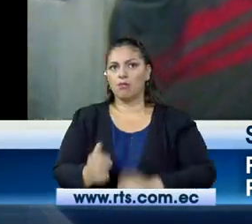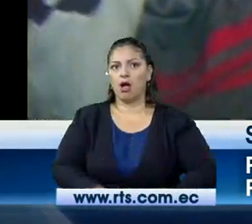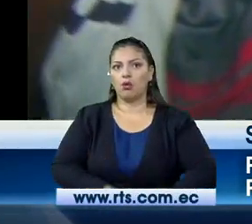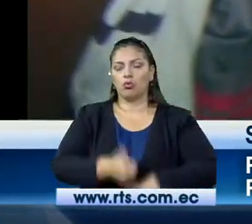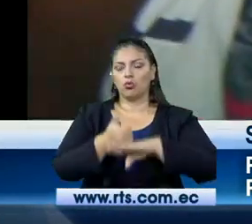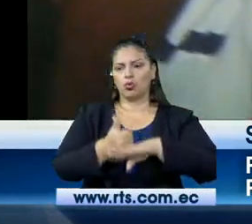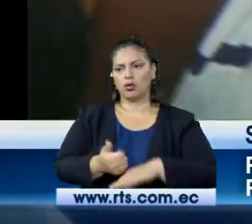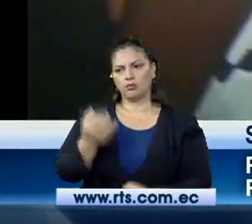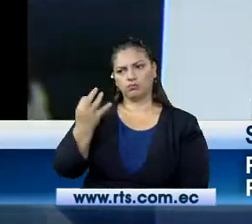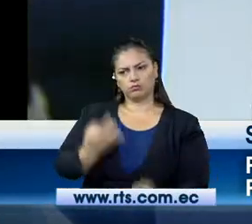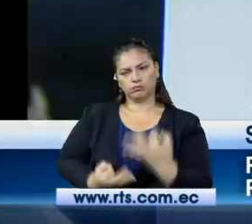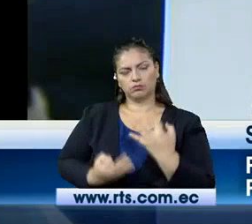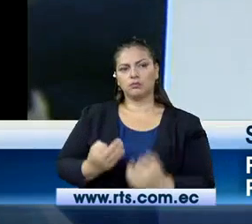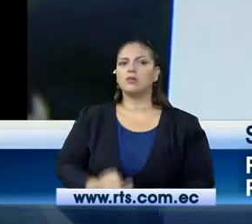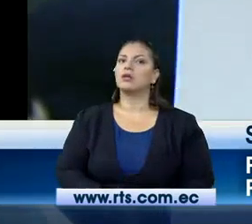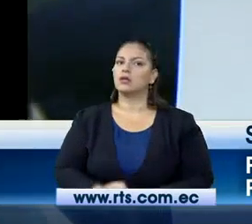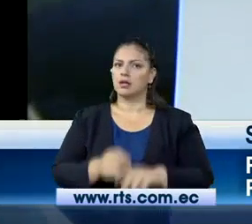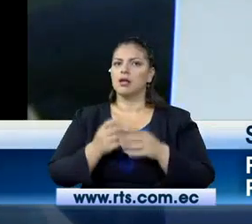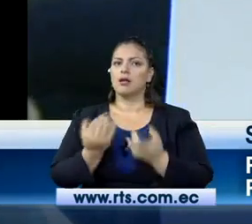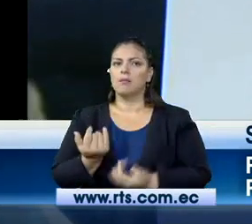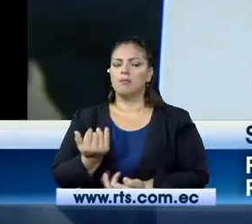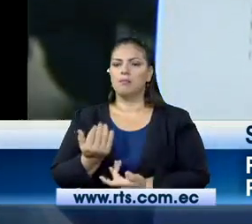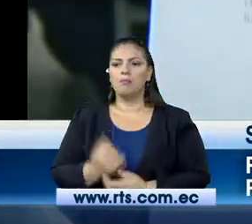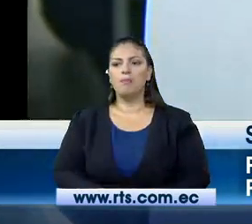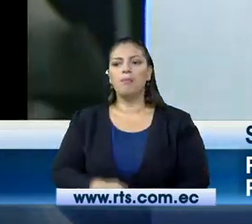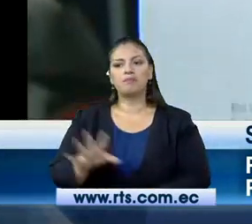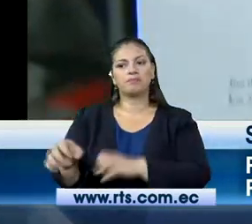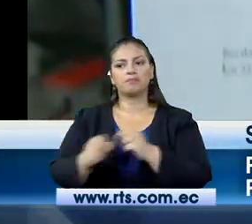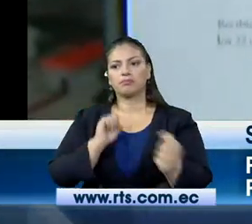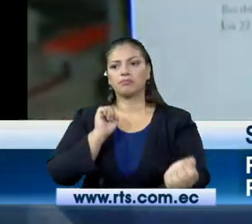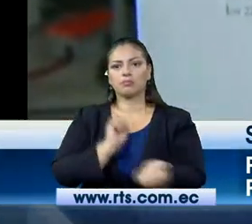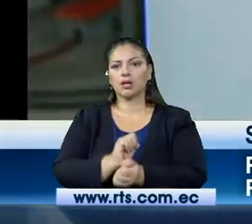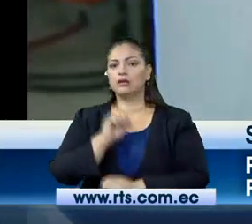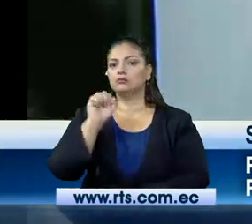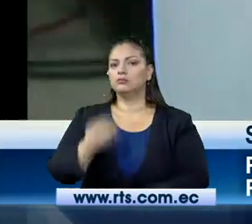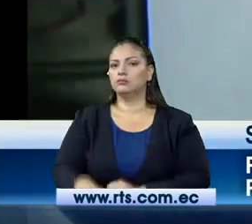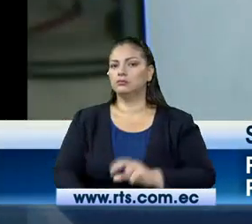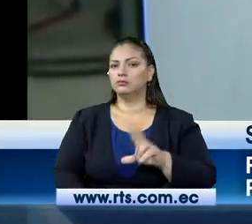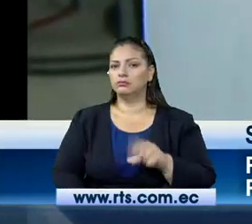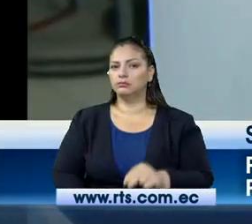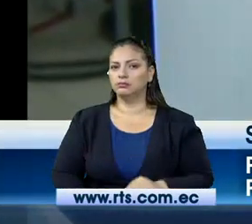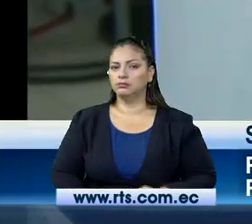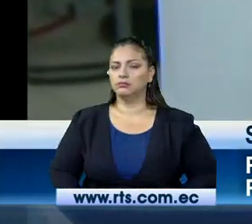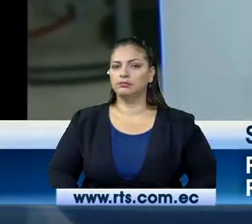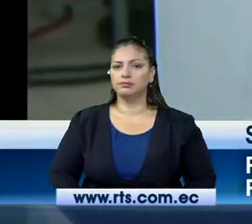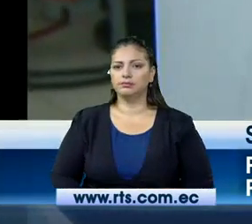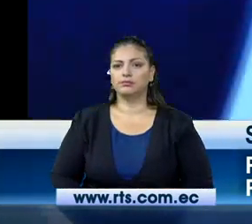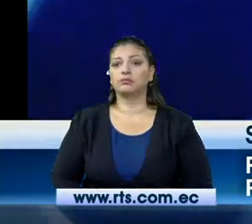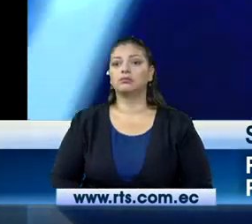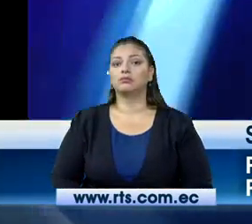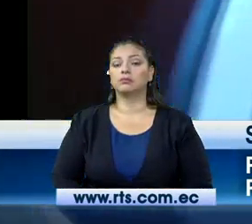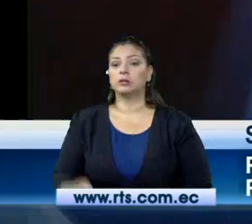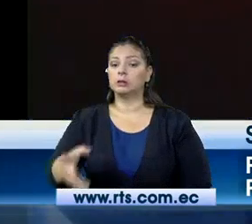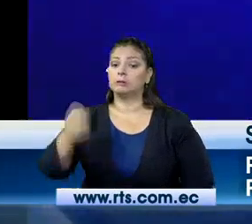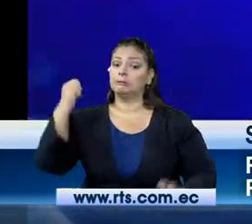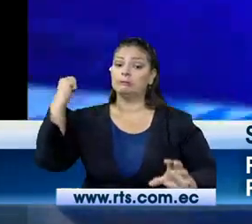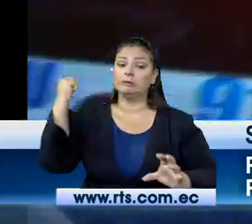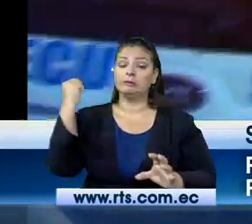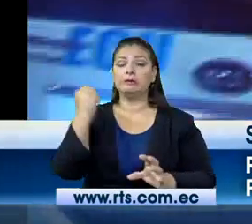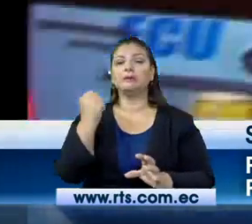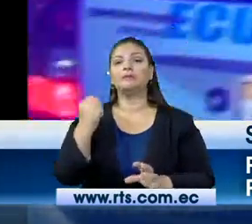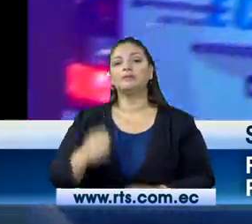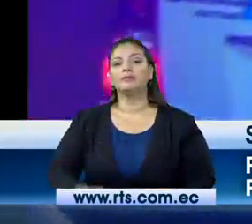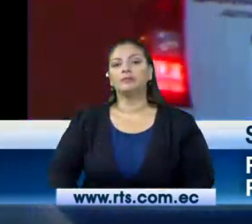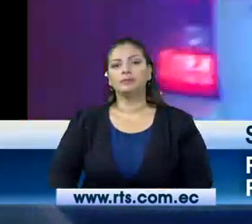de flagrancia, sería o no procesado por el delito de tentativa de asesinato.